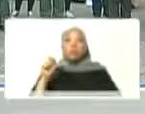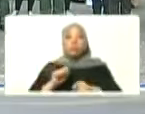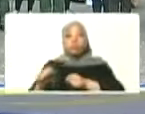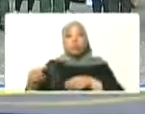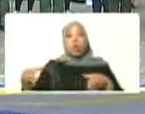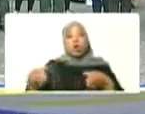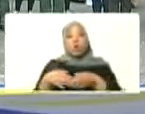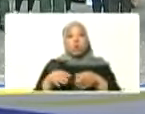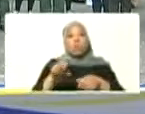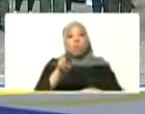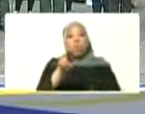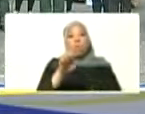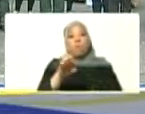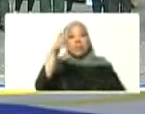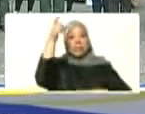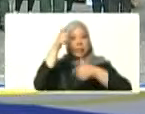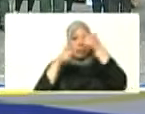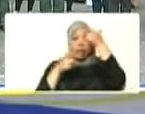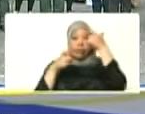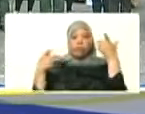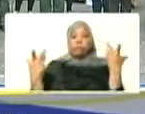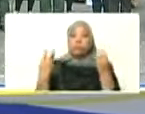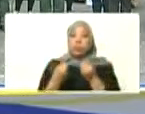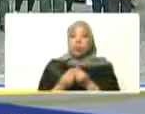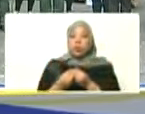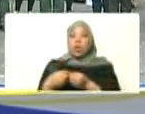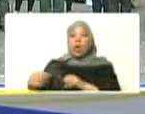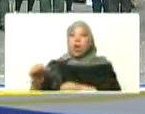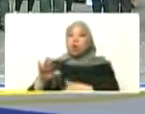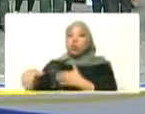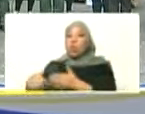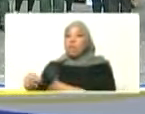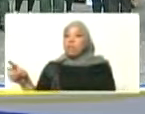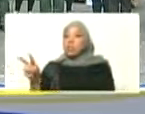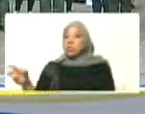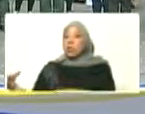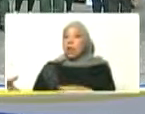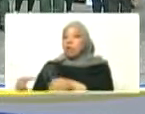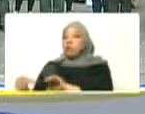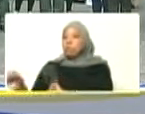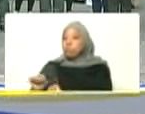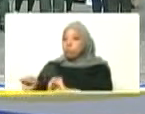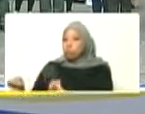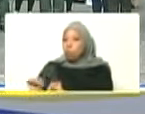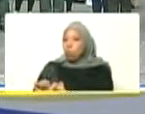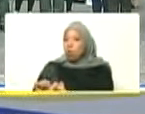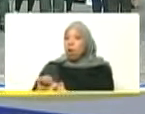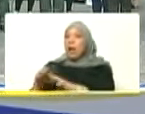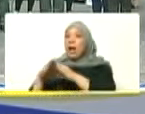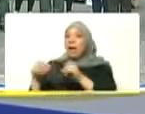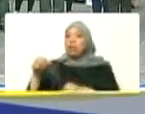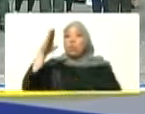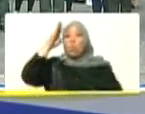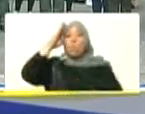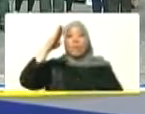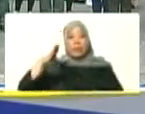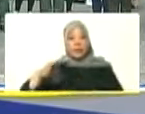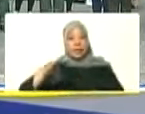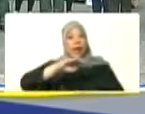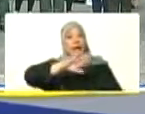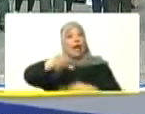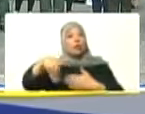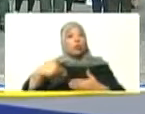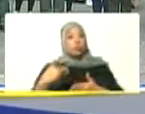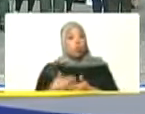consejos comunales, al movimiento Somos Venezuela, gobierno, le hago ese llamado a todas las fuerzas militares para que